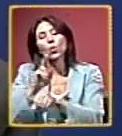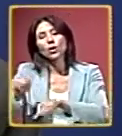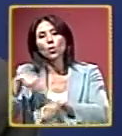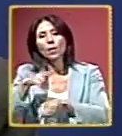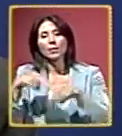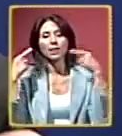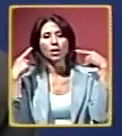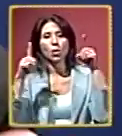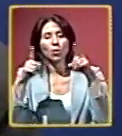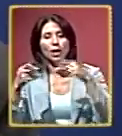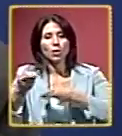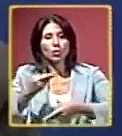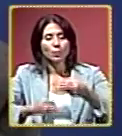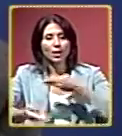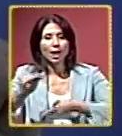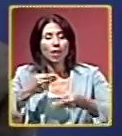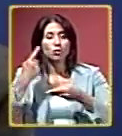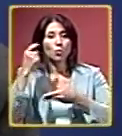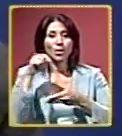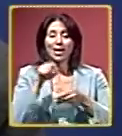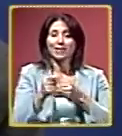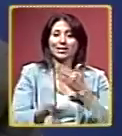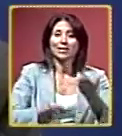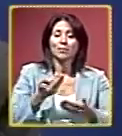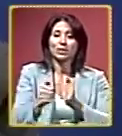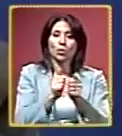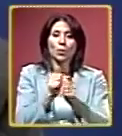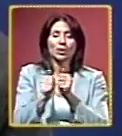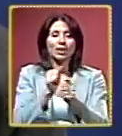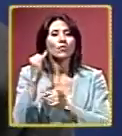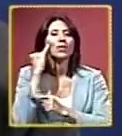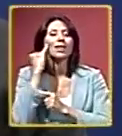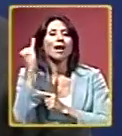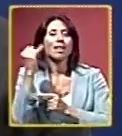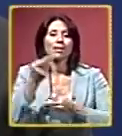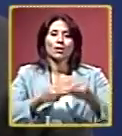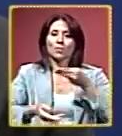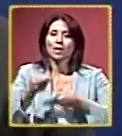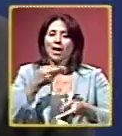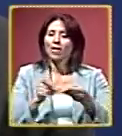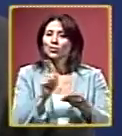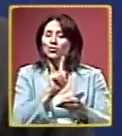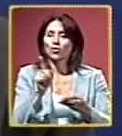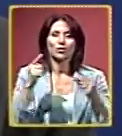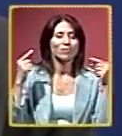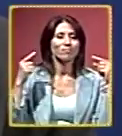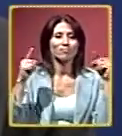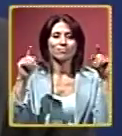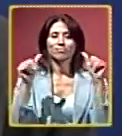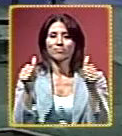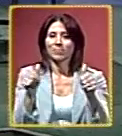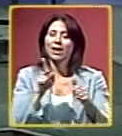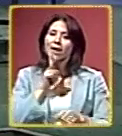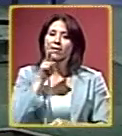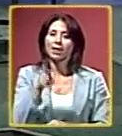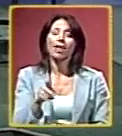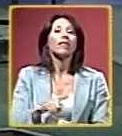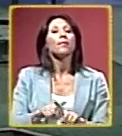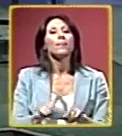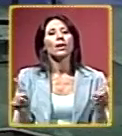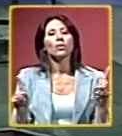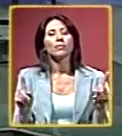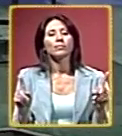mercados, porque ese equilibrio competitivo ideal de los mercados pues tampoco se alcanza en la realidad,